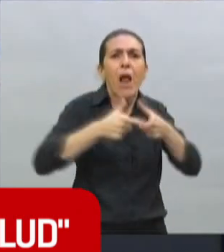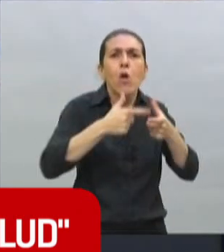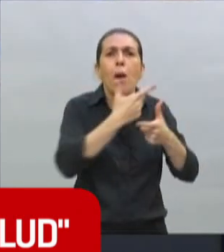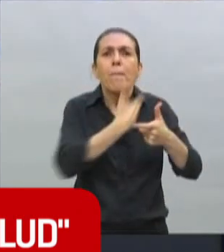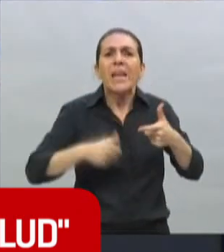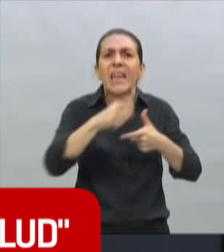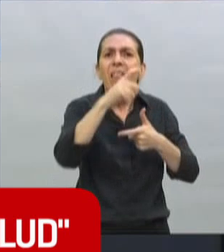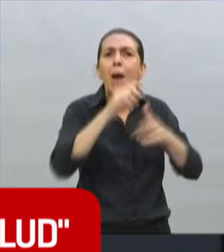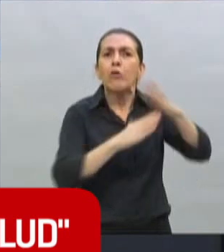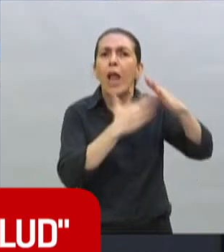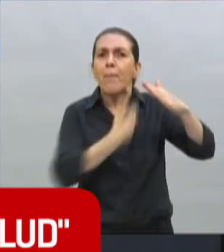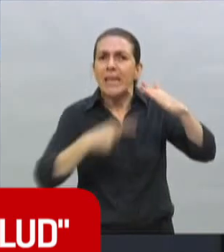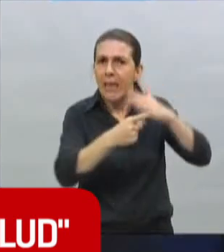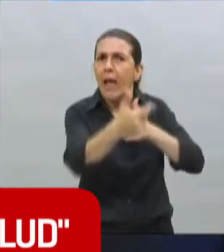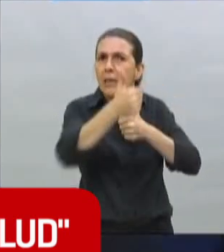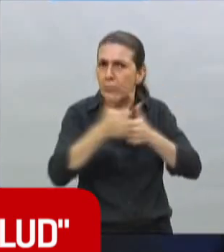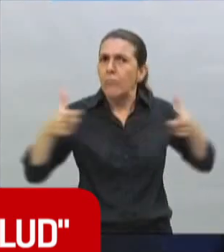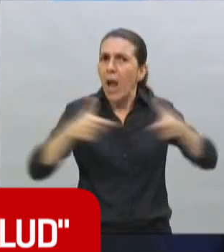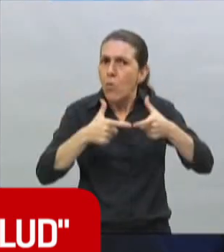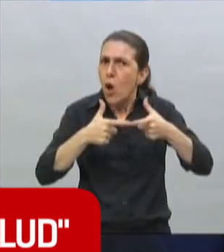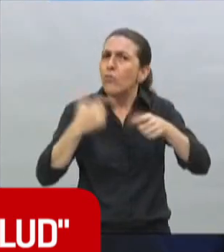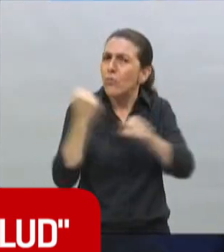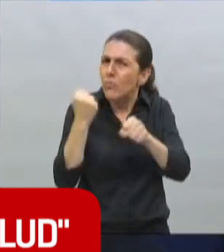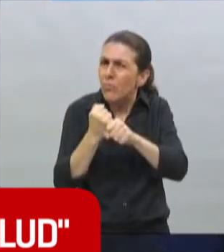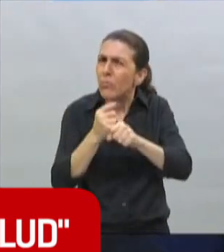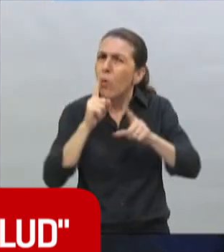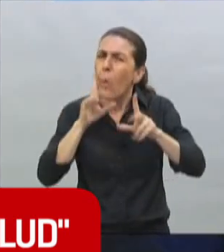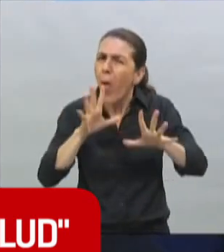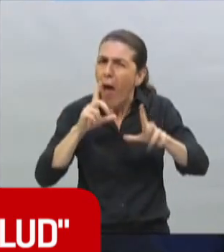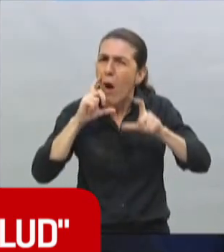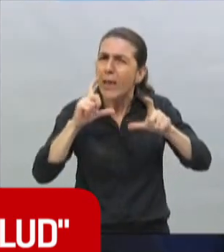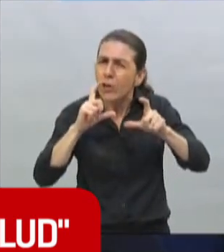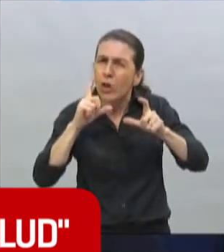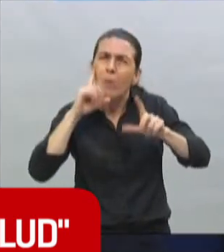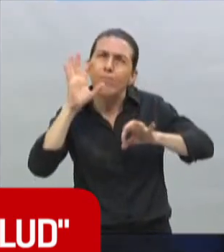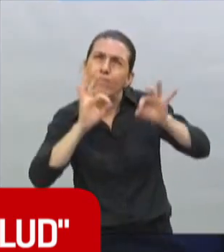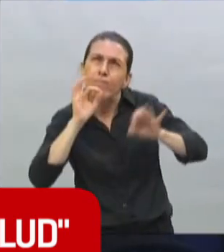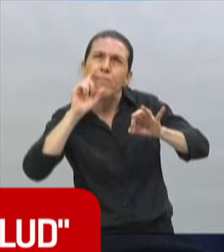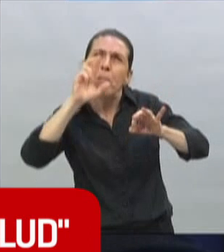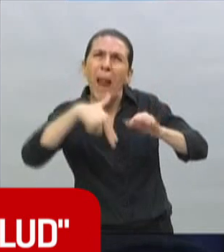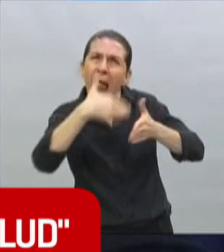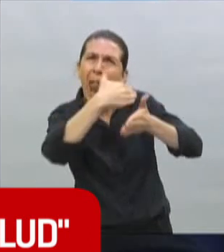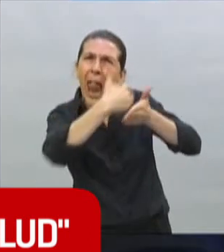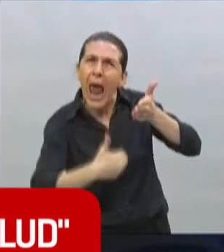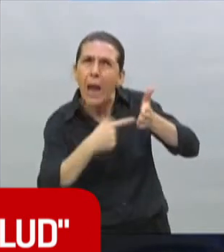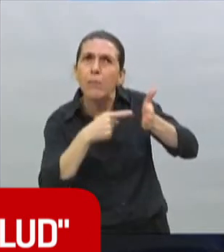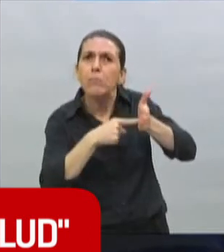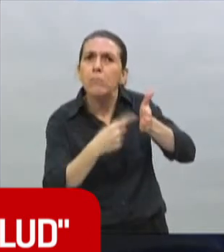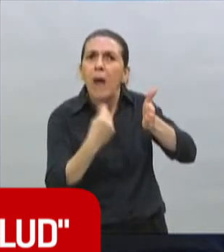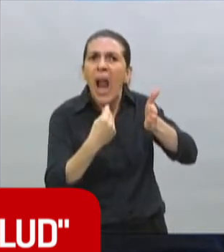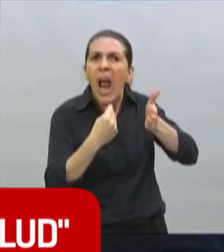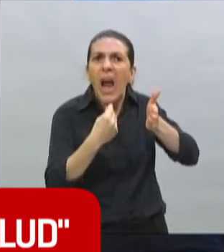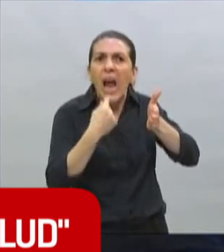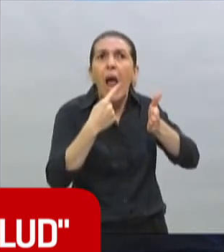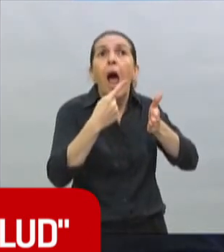presidente del Banco Central y estamos trabajando cuidadosamente en organizar un plan para algo que definitivamente nadie en el